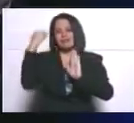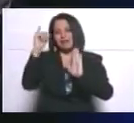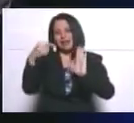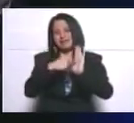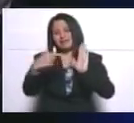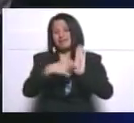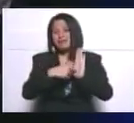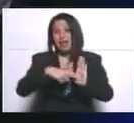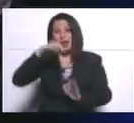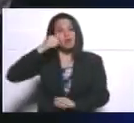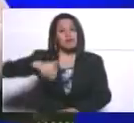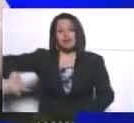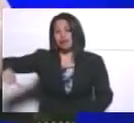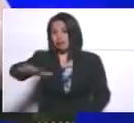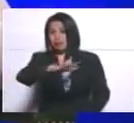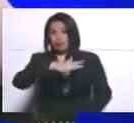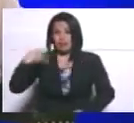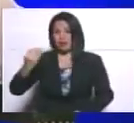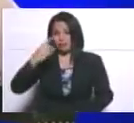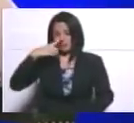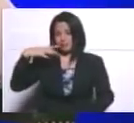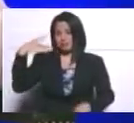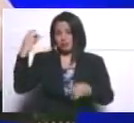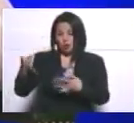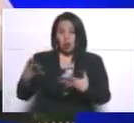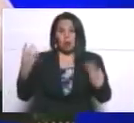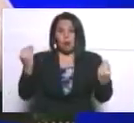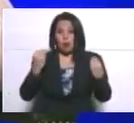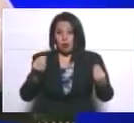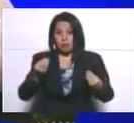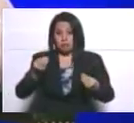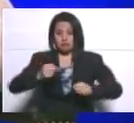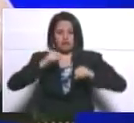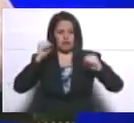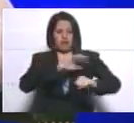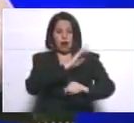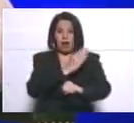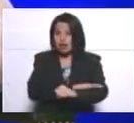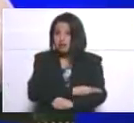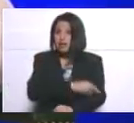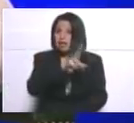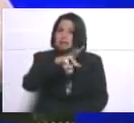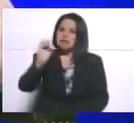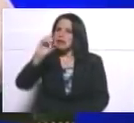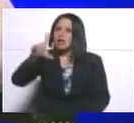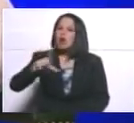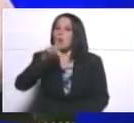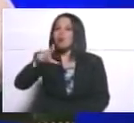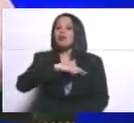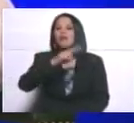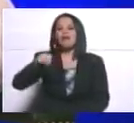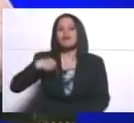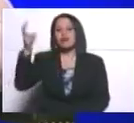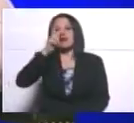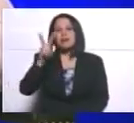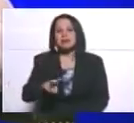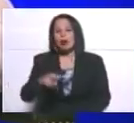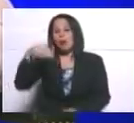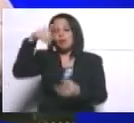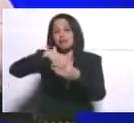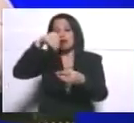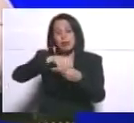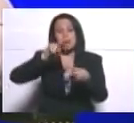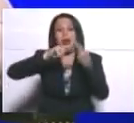para maniobrarte. De eso se trata. Por eso yo decía al inicio, el 30 de julio los venezolanos votamos por la paz y votamos también por